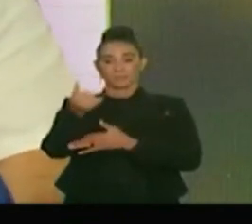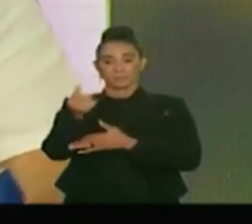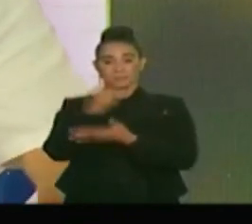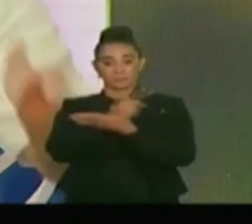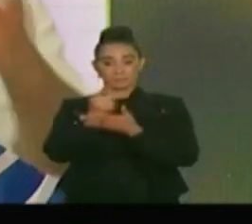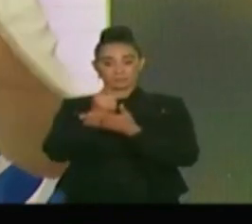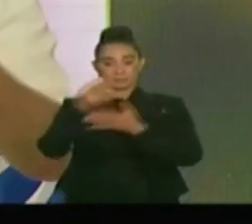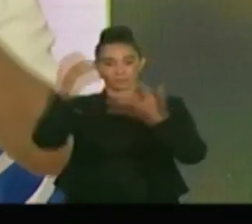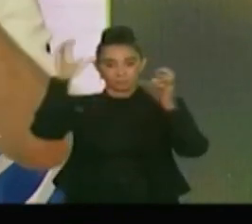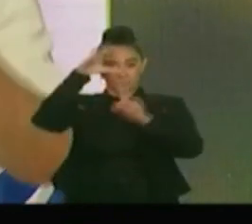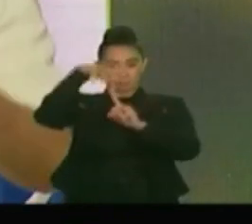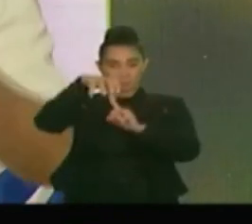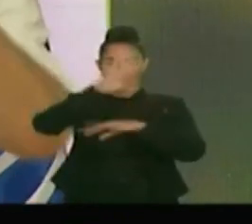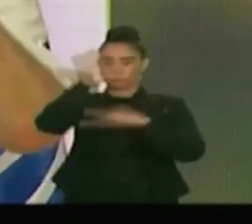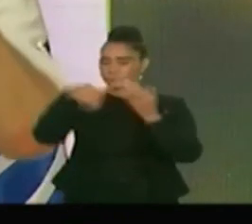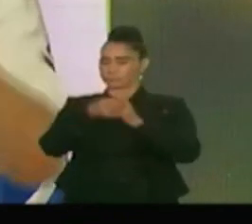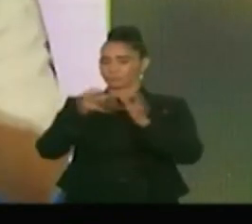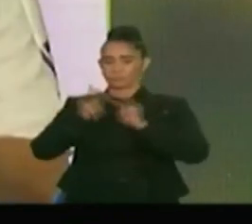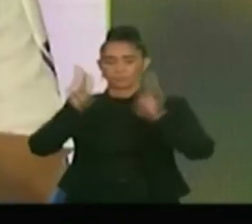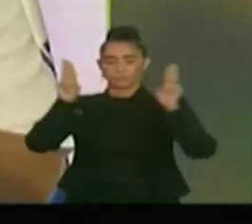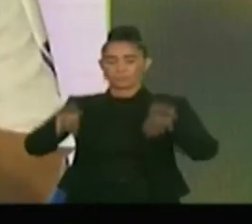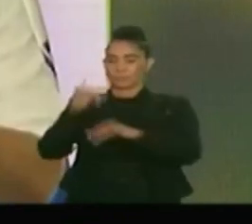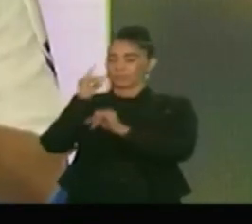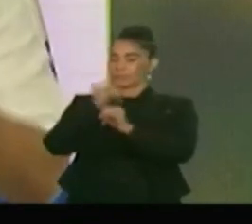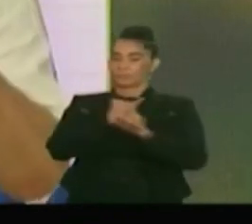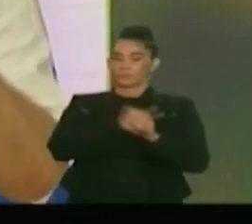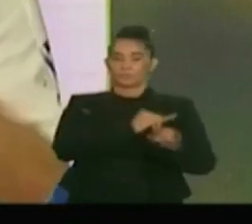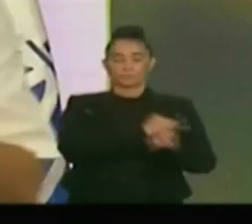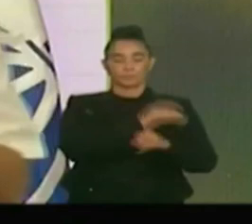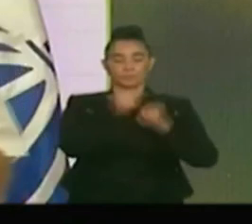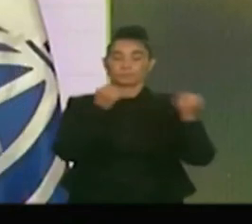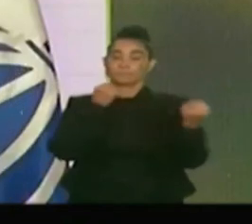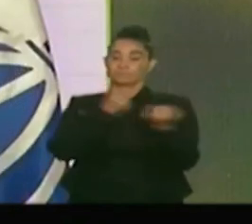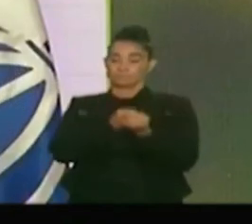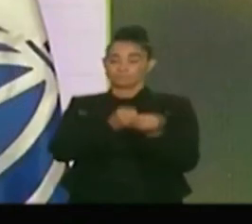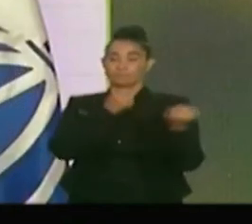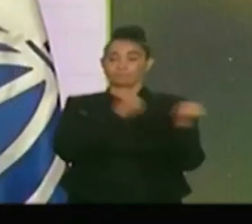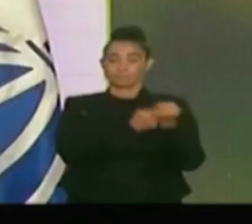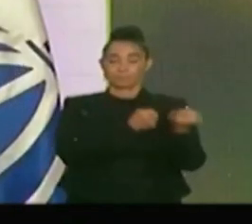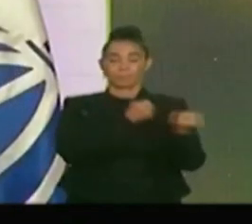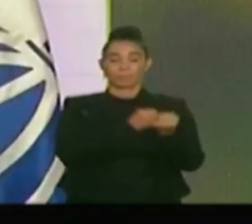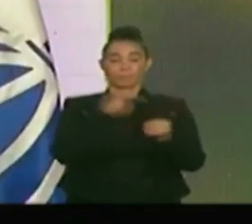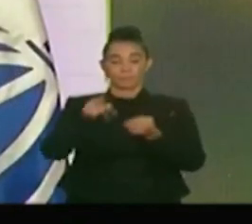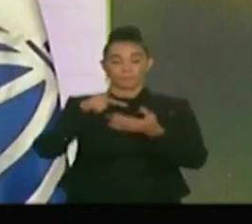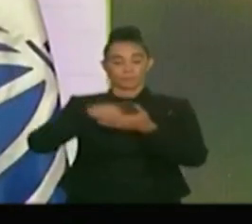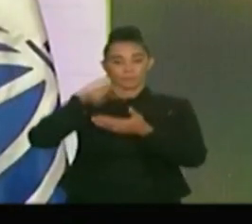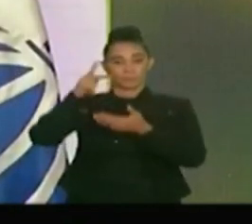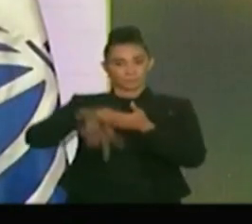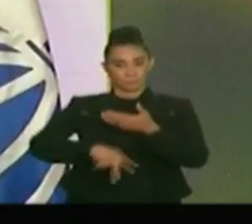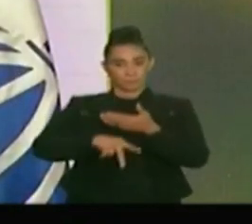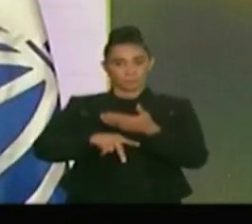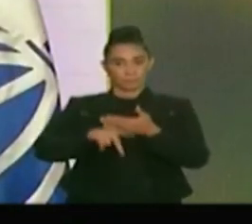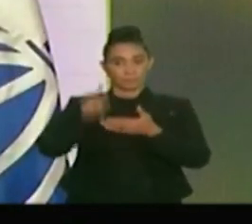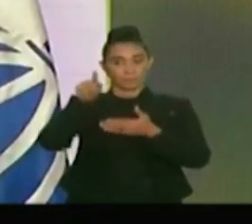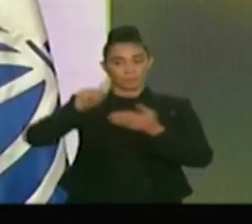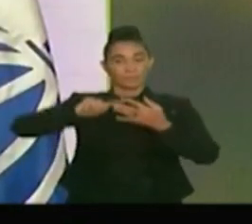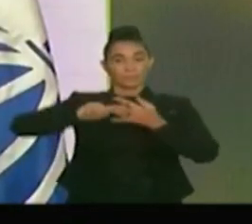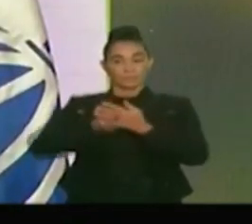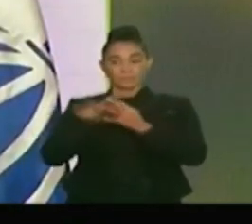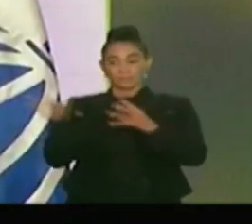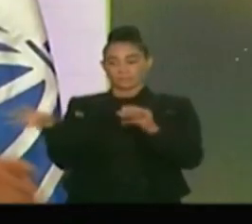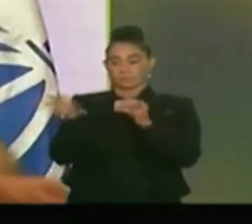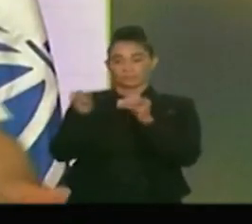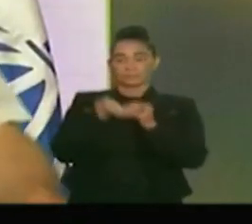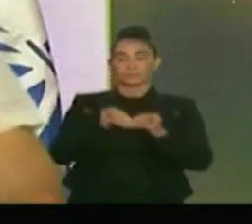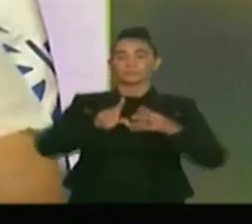para que todos los ministerios e instituciones apoyen a este plan, empezando e